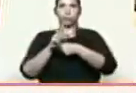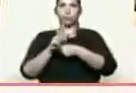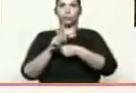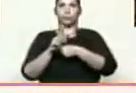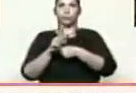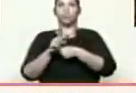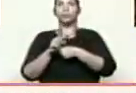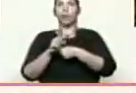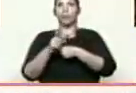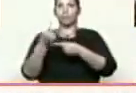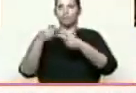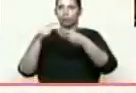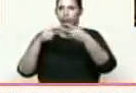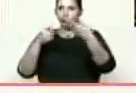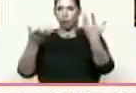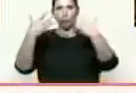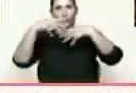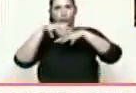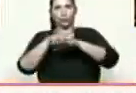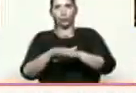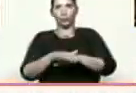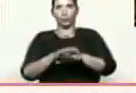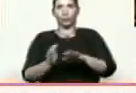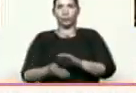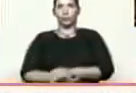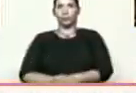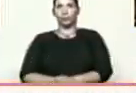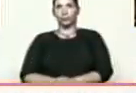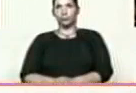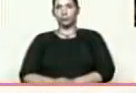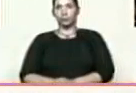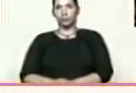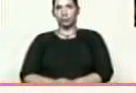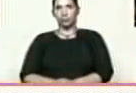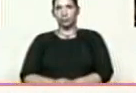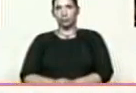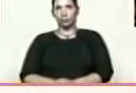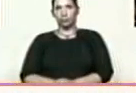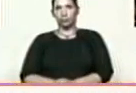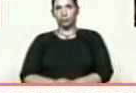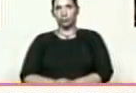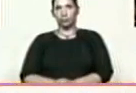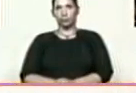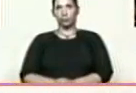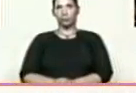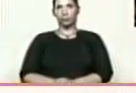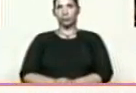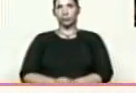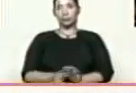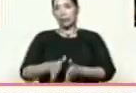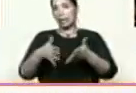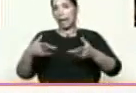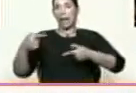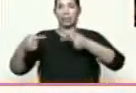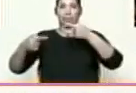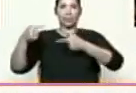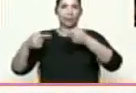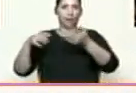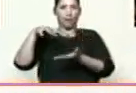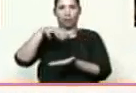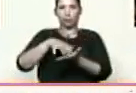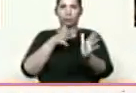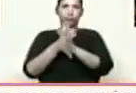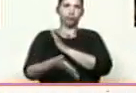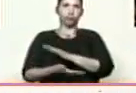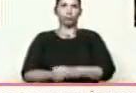multiétnica, pluricultural y tiene todos los principios. No, no solo es eso. Aquí se dio un gran debate sobre el Estado, se dio un